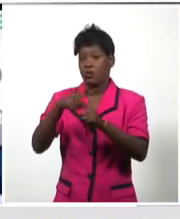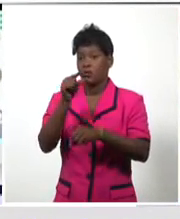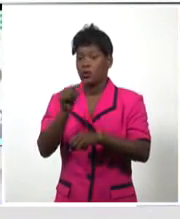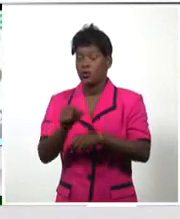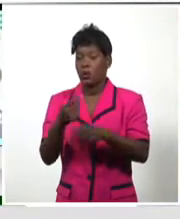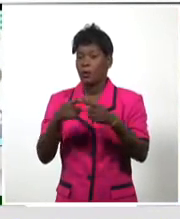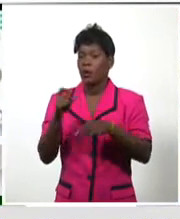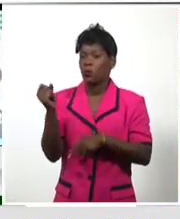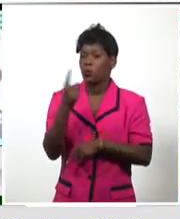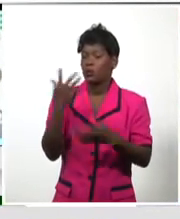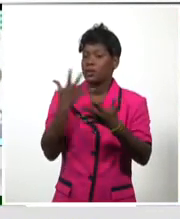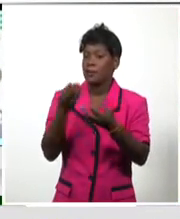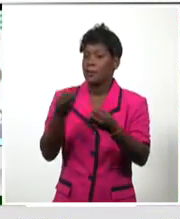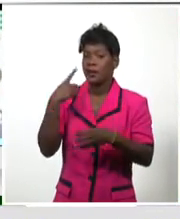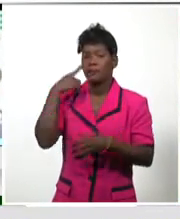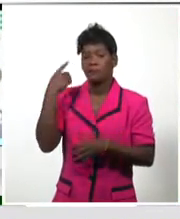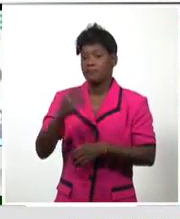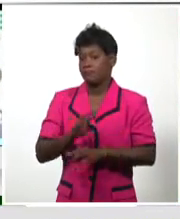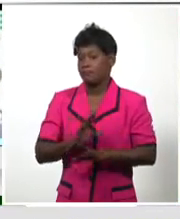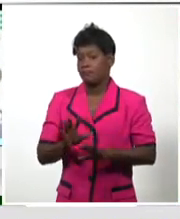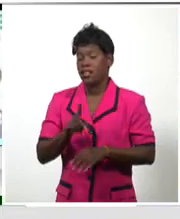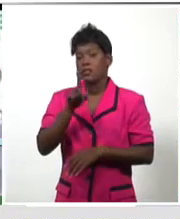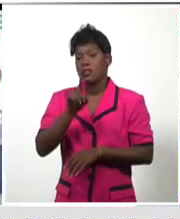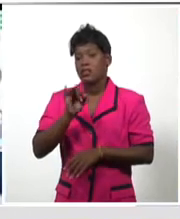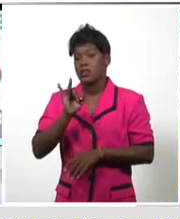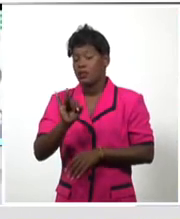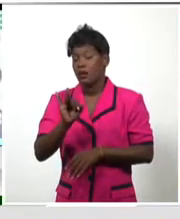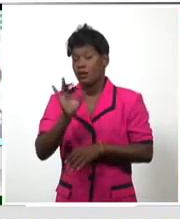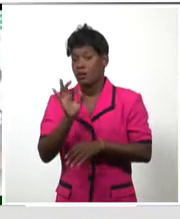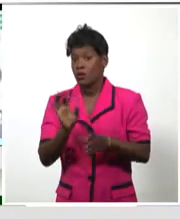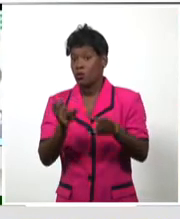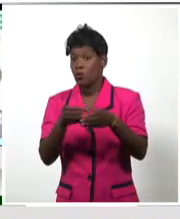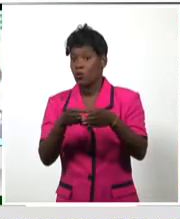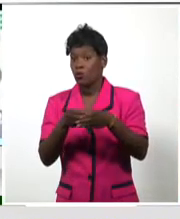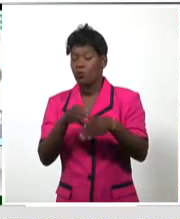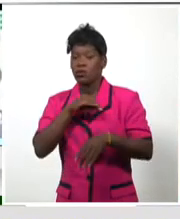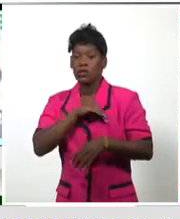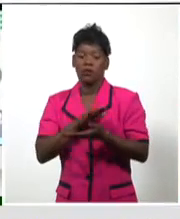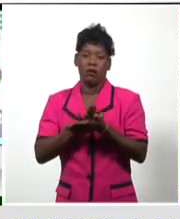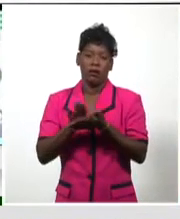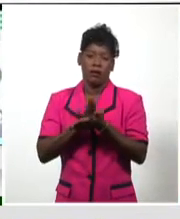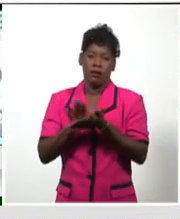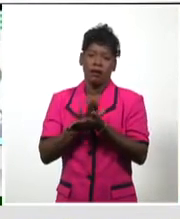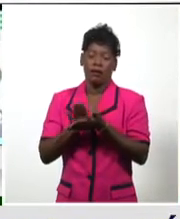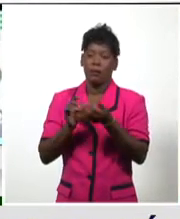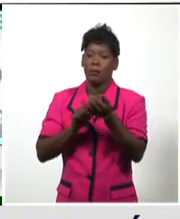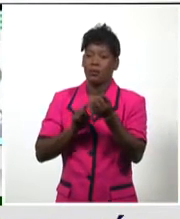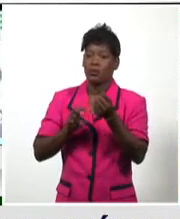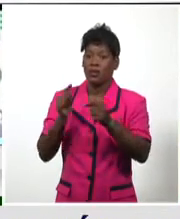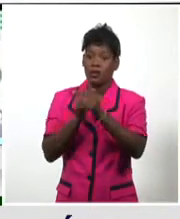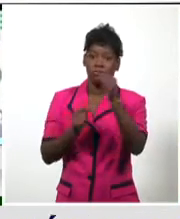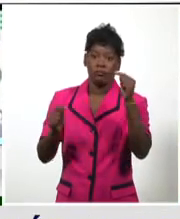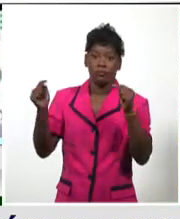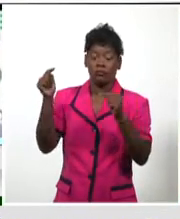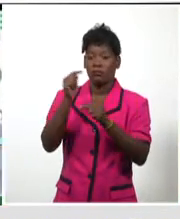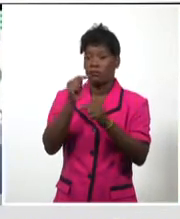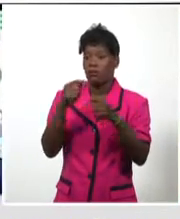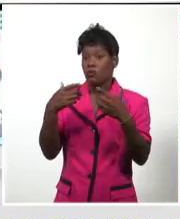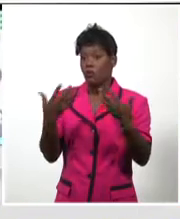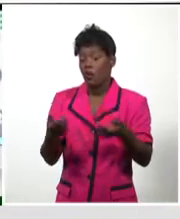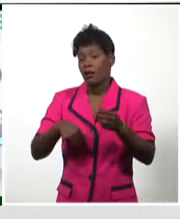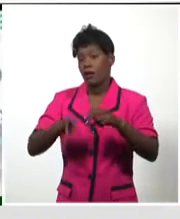fuente de infección y 17 de estos 21 eran asintomáticos. La provincia más representativa, en este caso la provincia de La